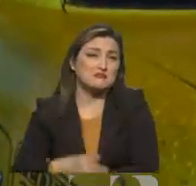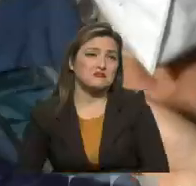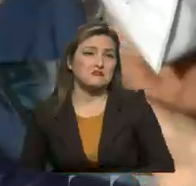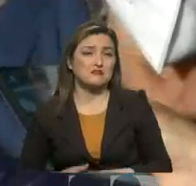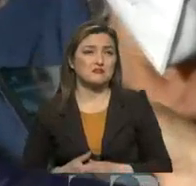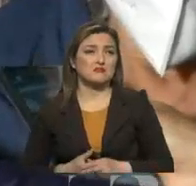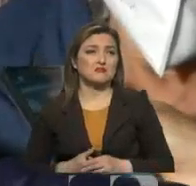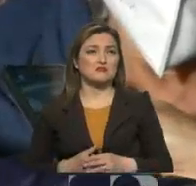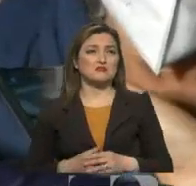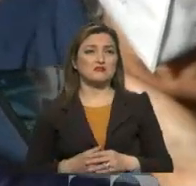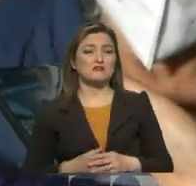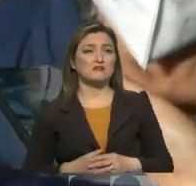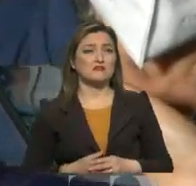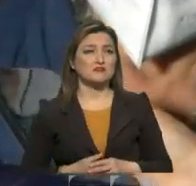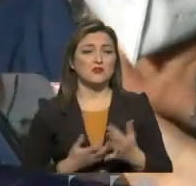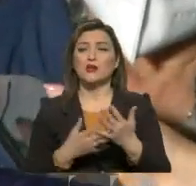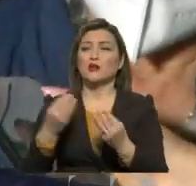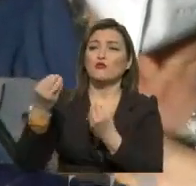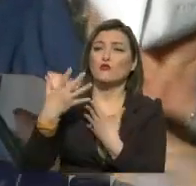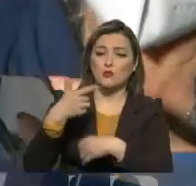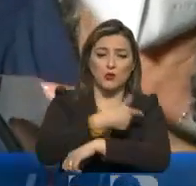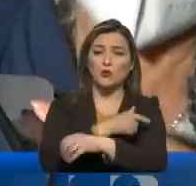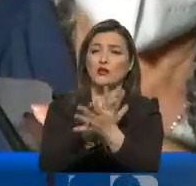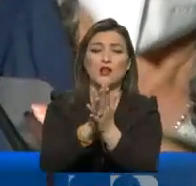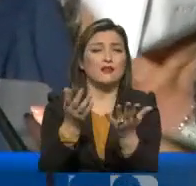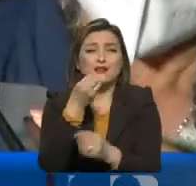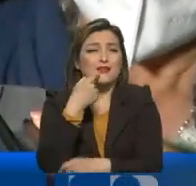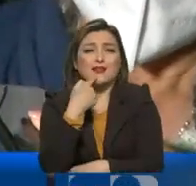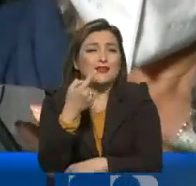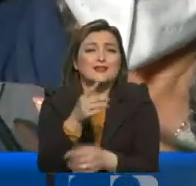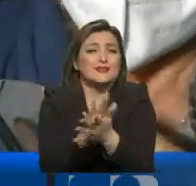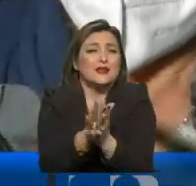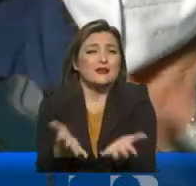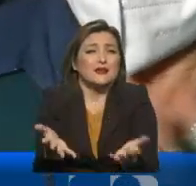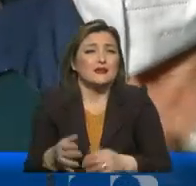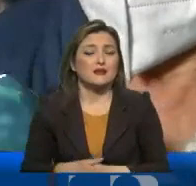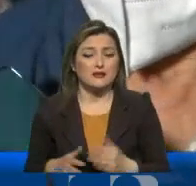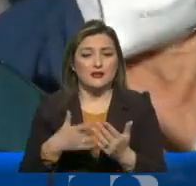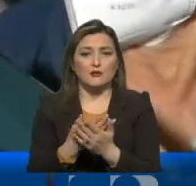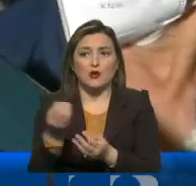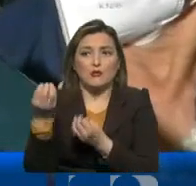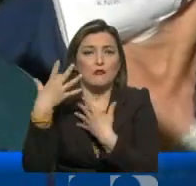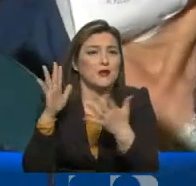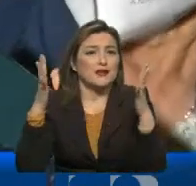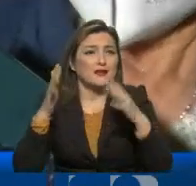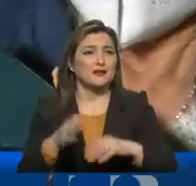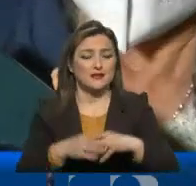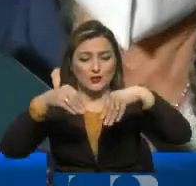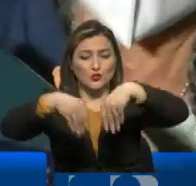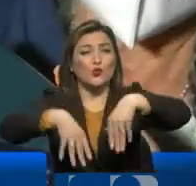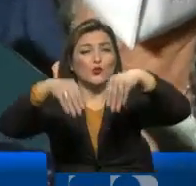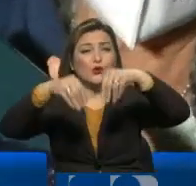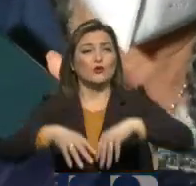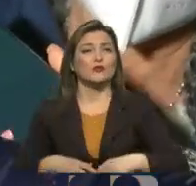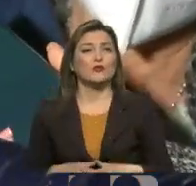espera que nadie nos decía nada pero se acabaron las vacunas y luego ya llegaron pero nadie nos decía nada después con esto de la lluvia